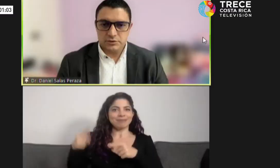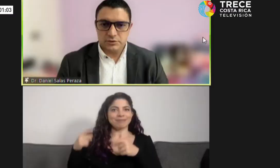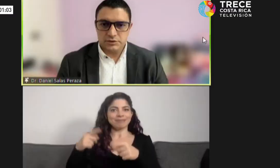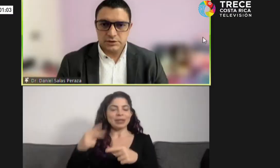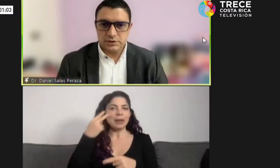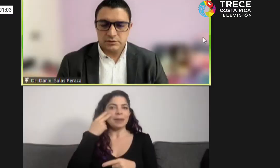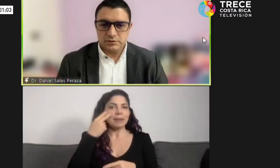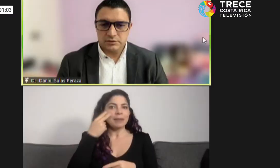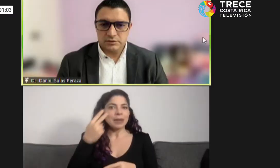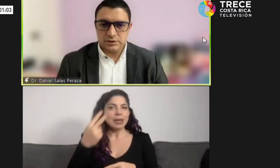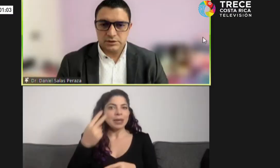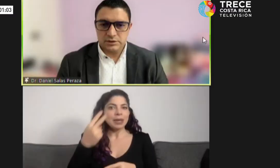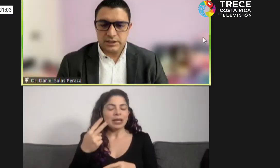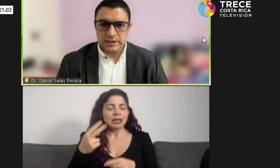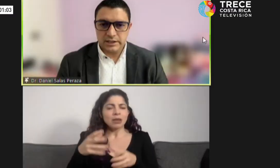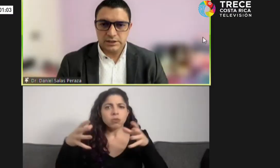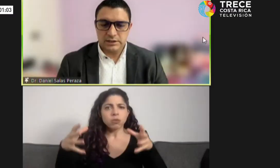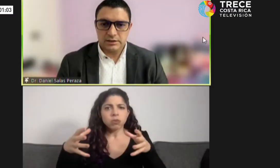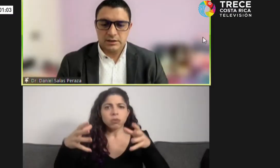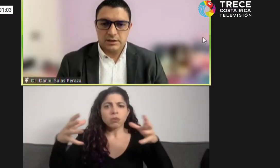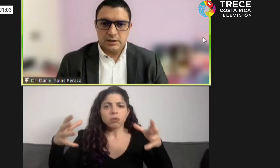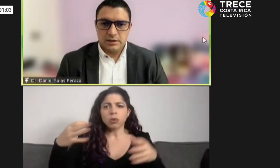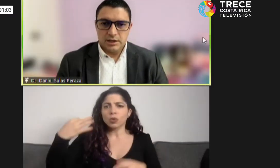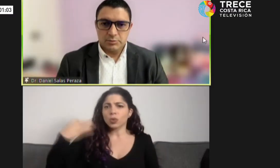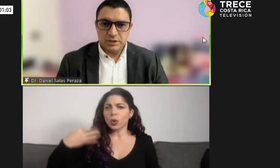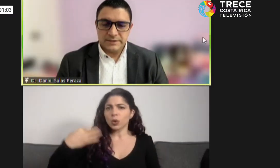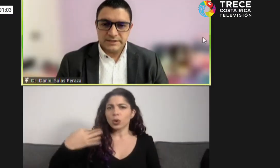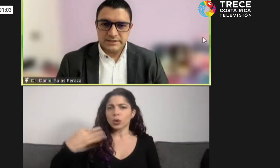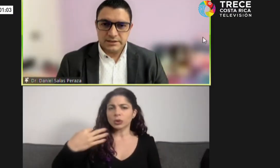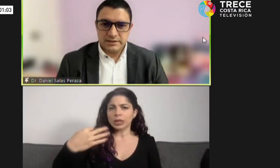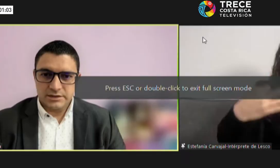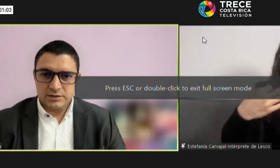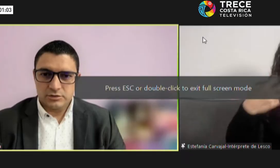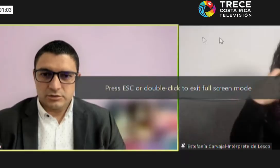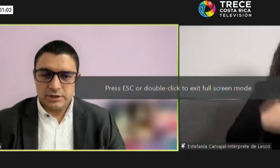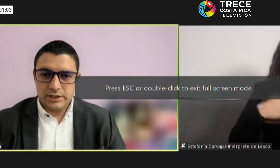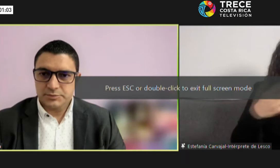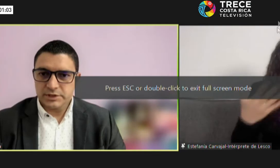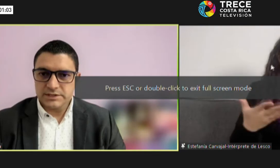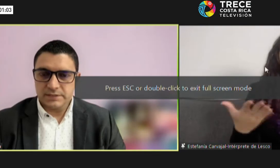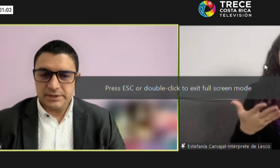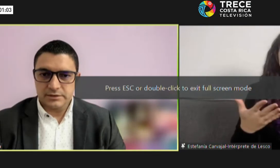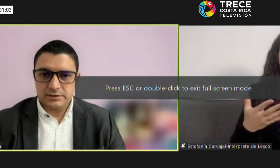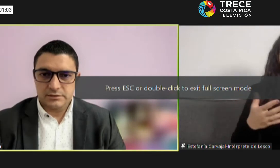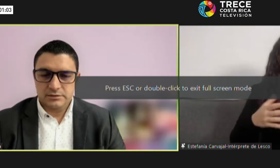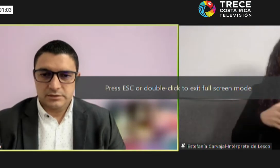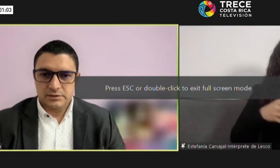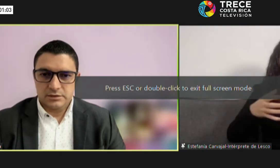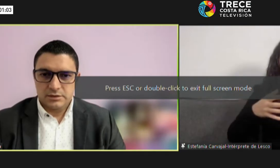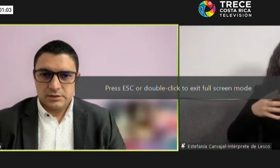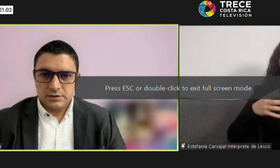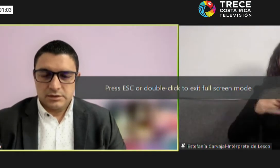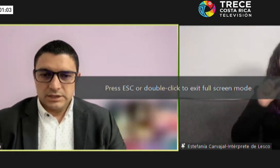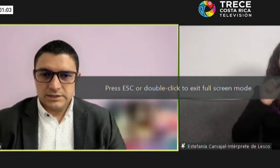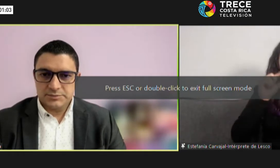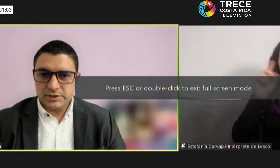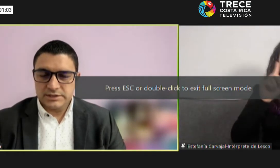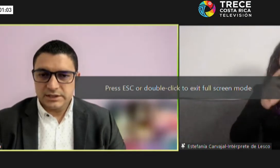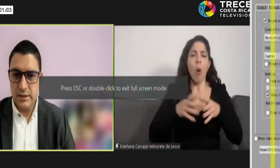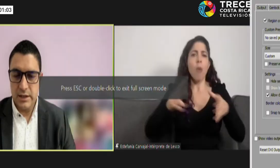incremento sostenido de cada día. El problema es que está creciendo exponencialmente. Y